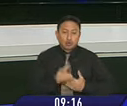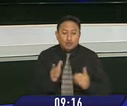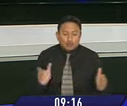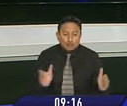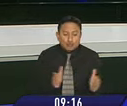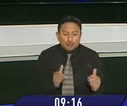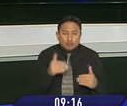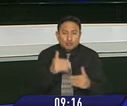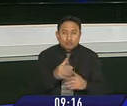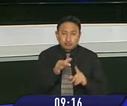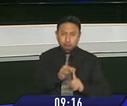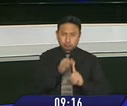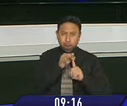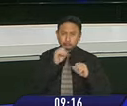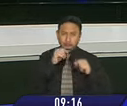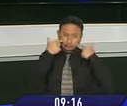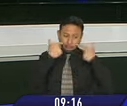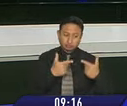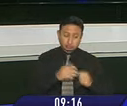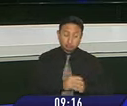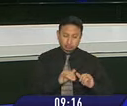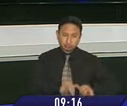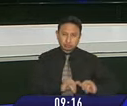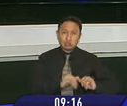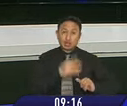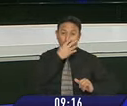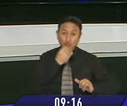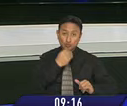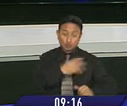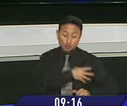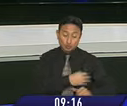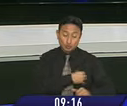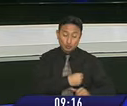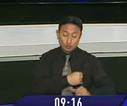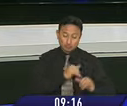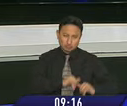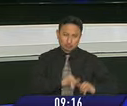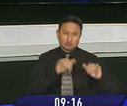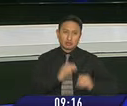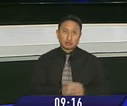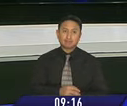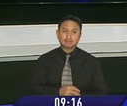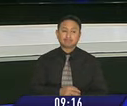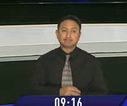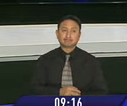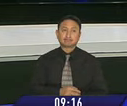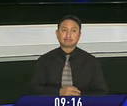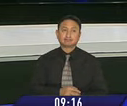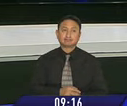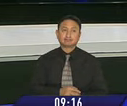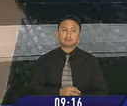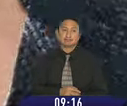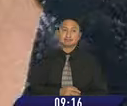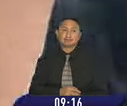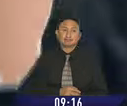permanecen en salas especializadas puedan seguir recibiendo la alimentación de sus madres de manera natural.